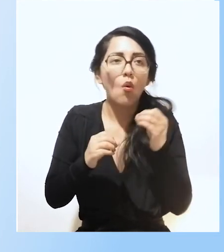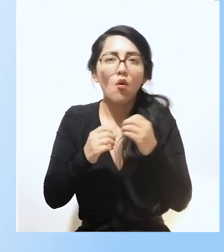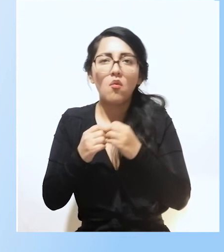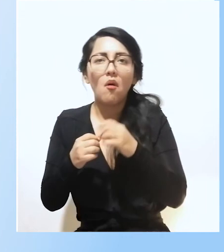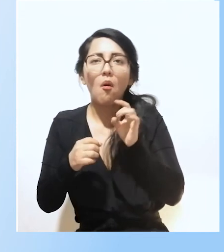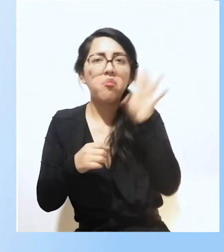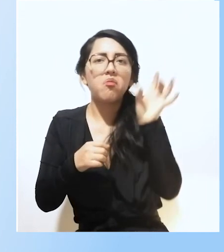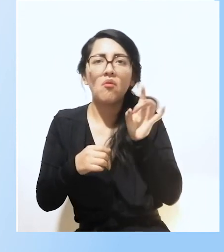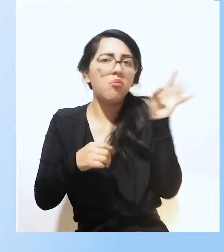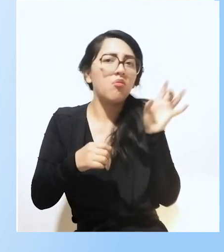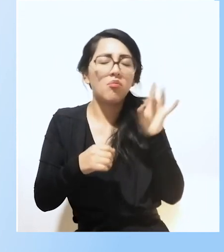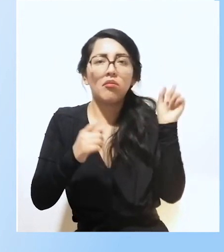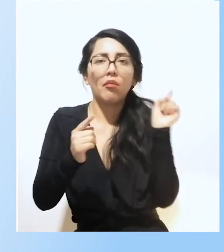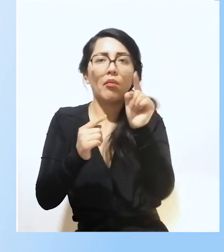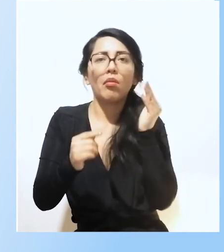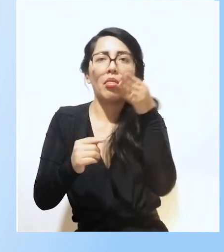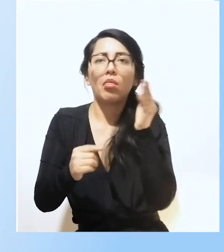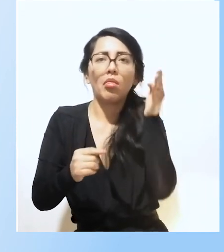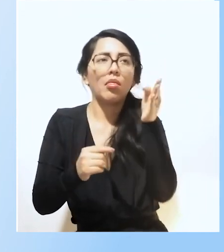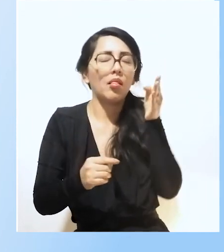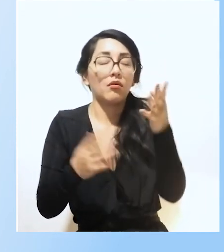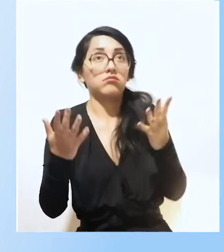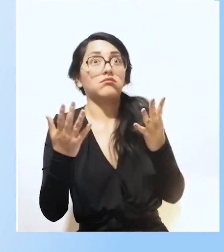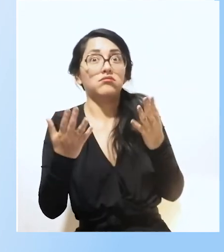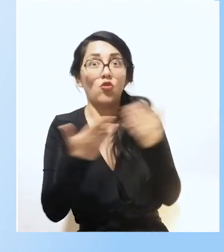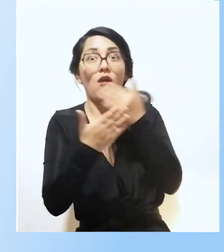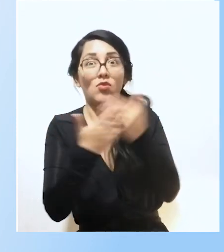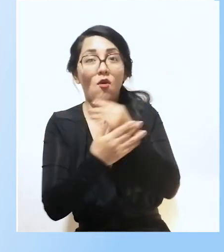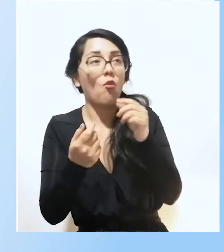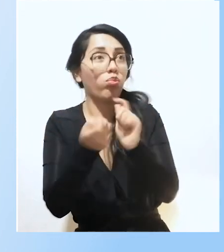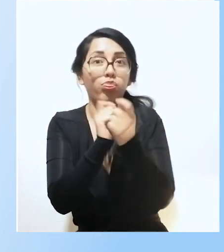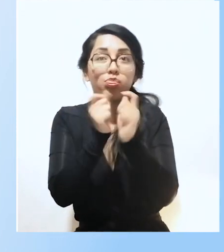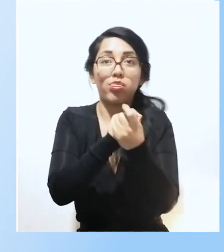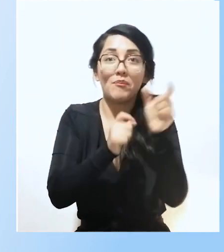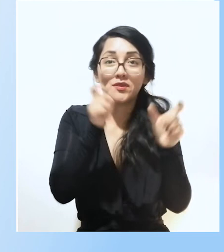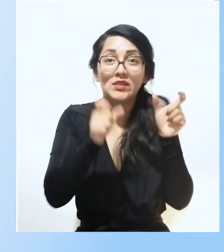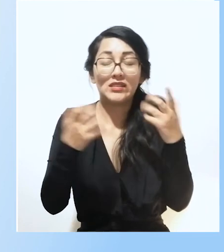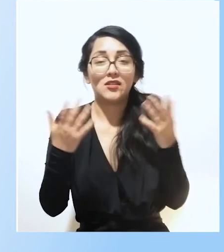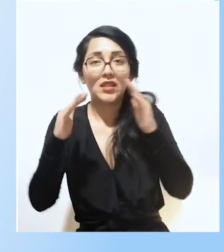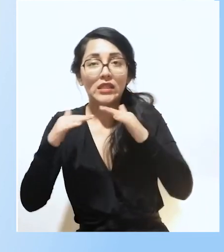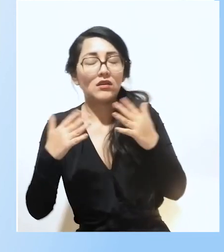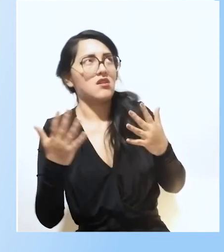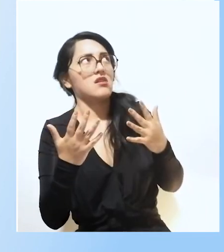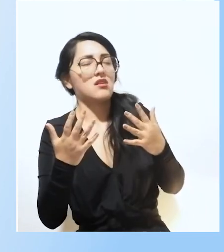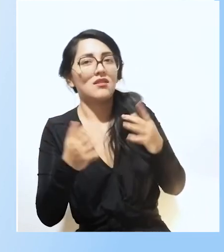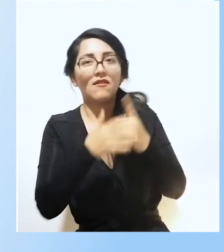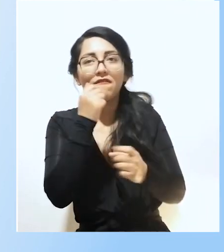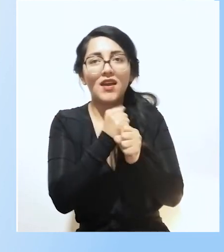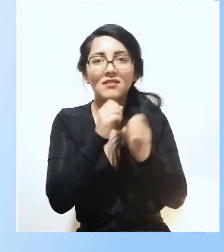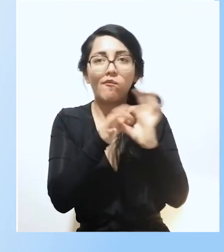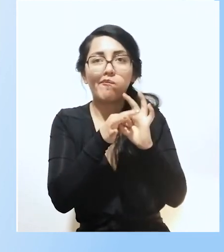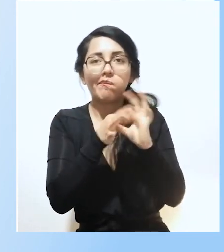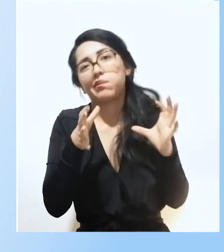un profesional distinto, ¿no? Eso ya lo comprendemos también. Entonces, bueno, hay de estos condicionamientos, yo creo que he nombrado los más